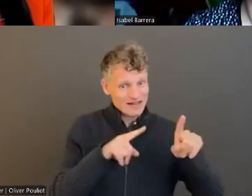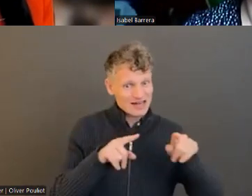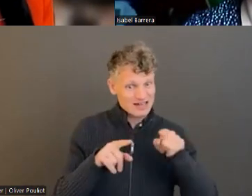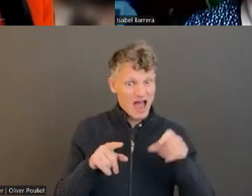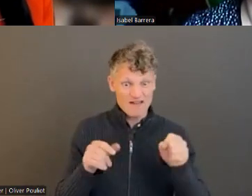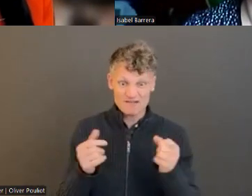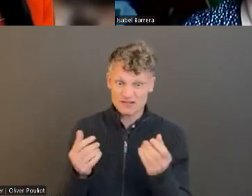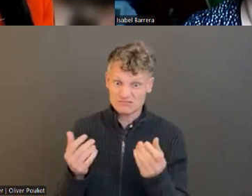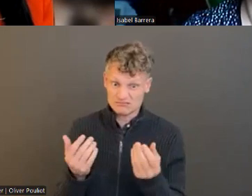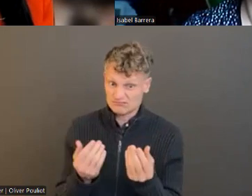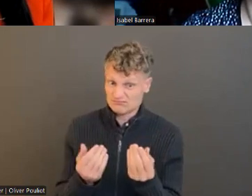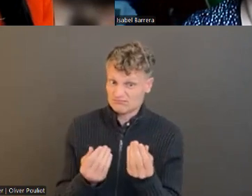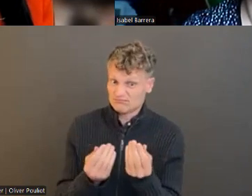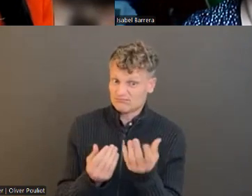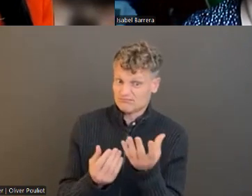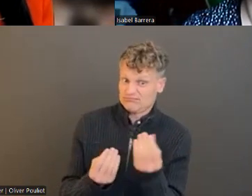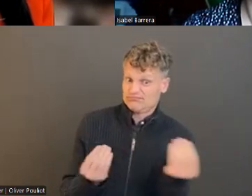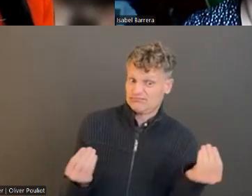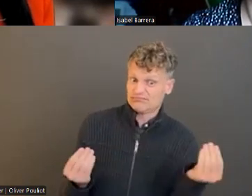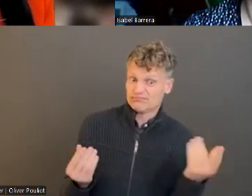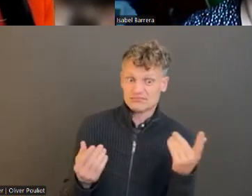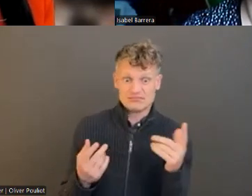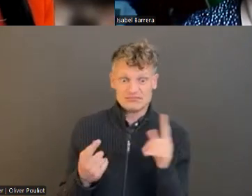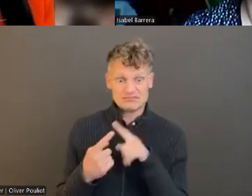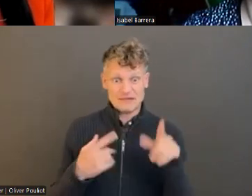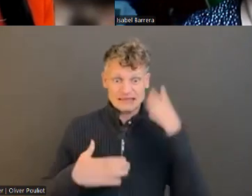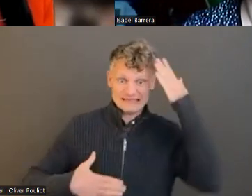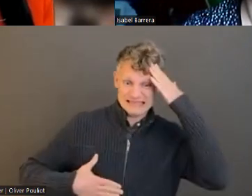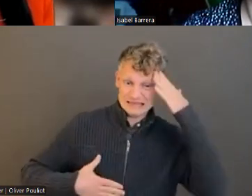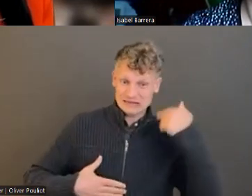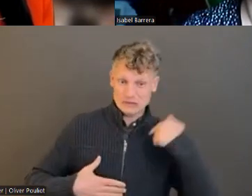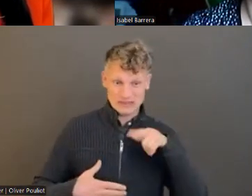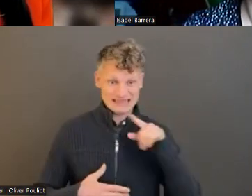inmediata reacción de un gobierno local es, instalemos letrinas,